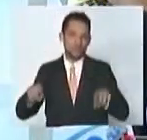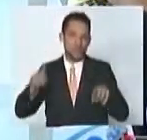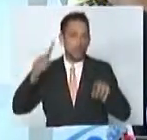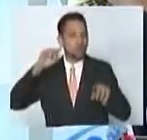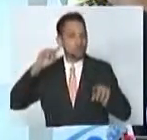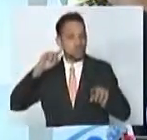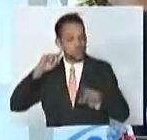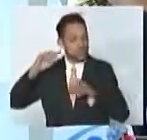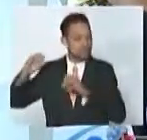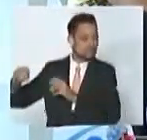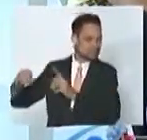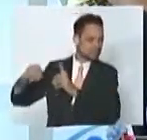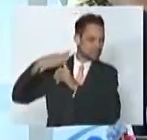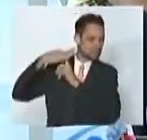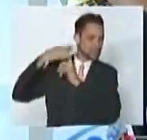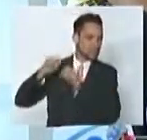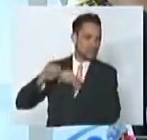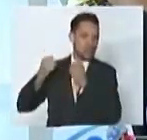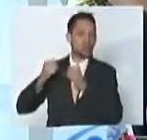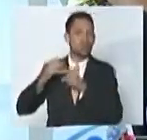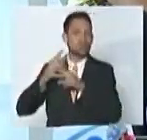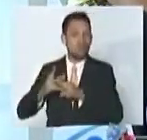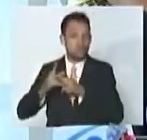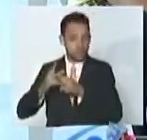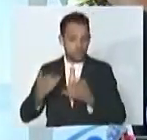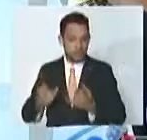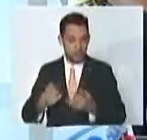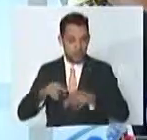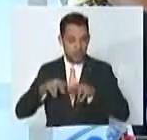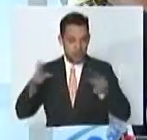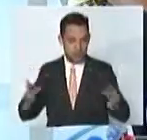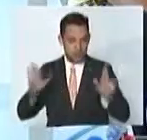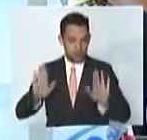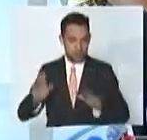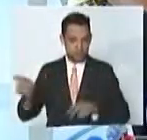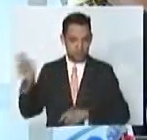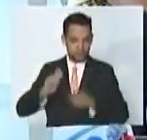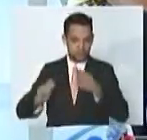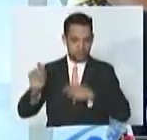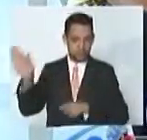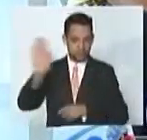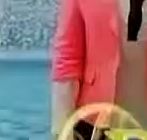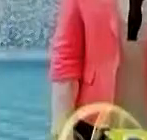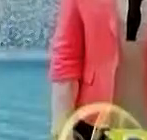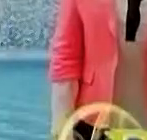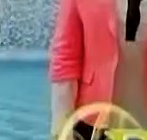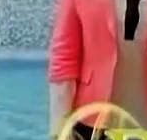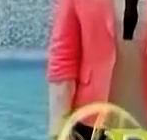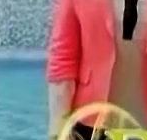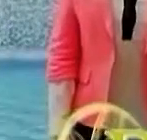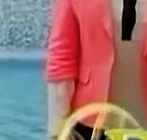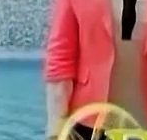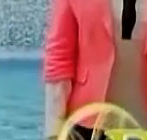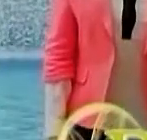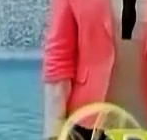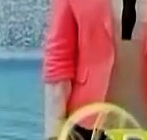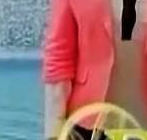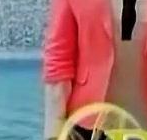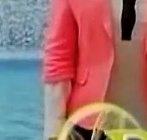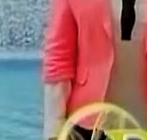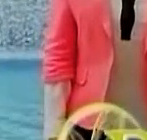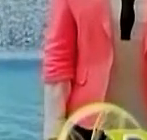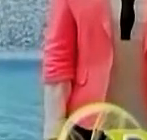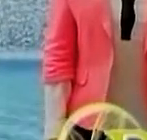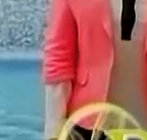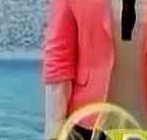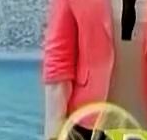contaminantes auditivos que necesitan protecciones. Todo esto después de este corte de comerciales. Medicamentos Doctor Rojas, cada